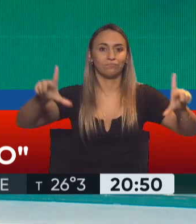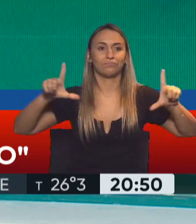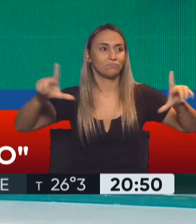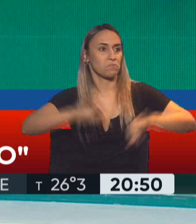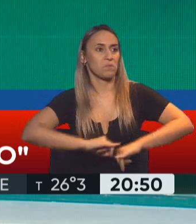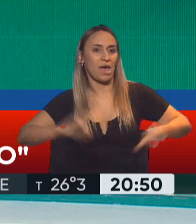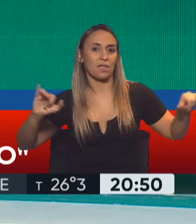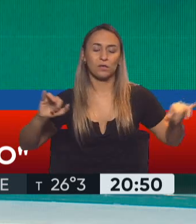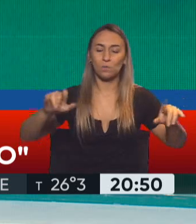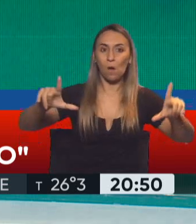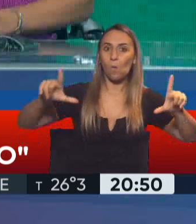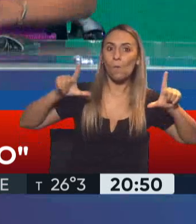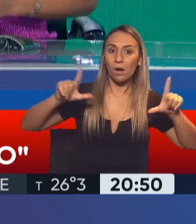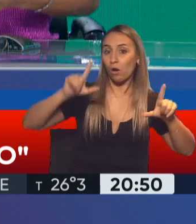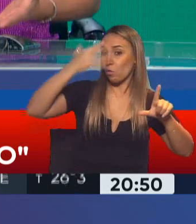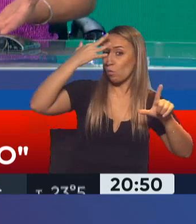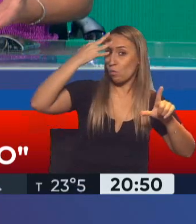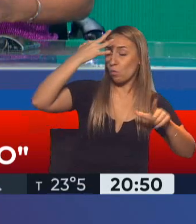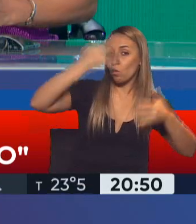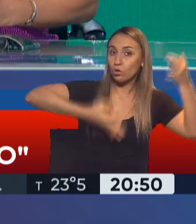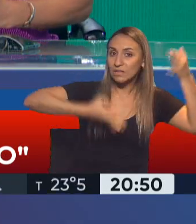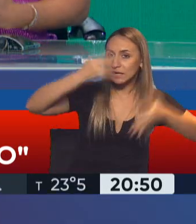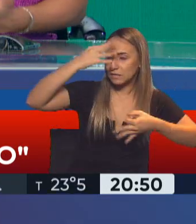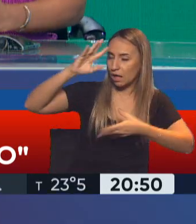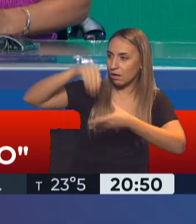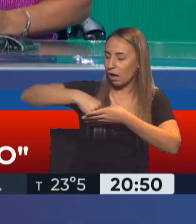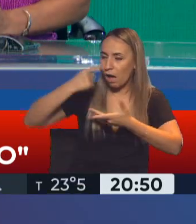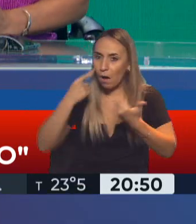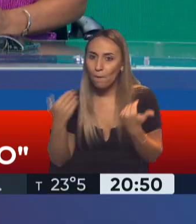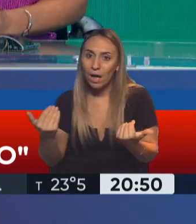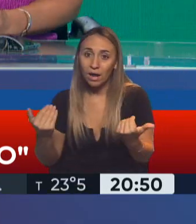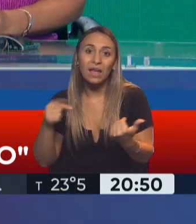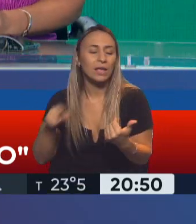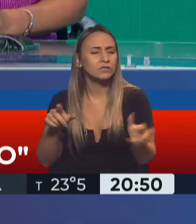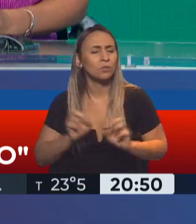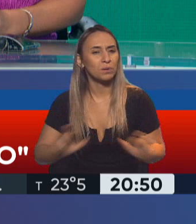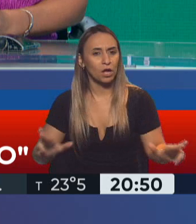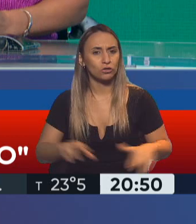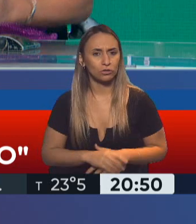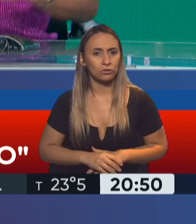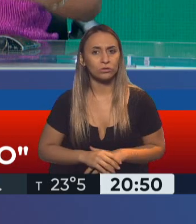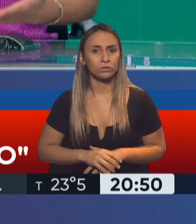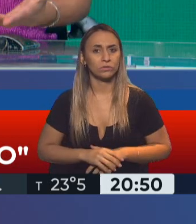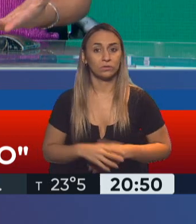algo que tiene asidero que la justicia intervenga como si tuviera verdaderamente sí me parece que eso es lo grave